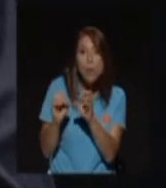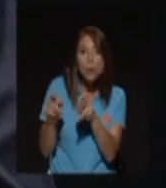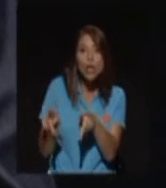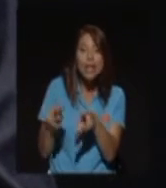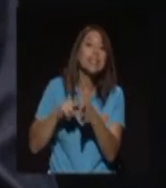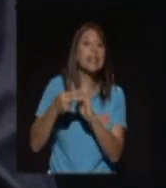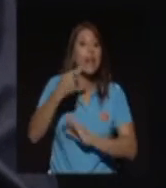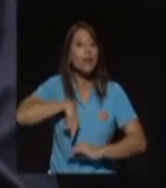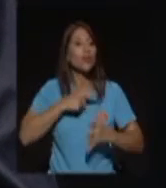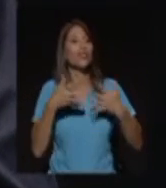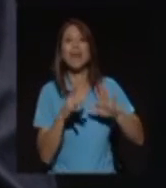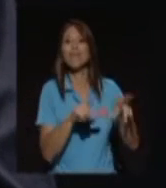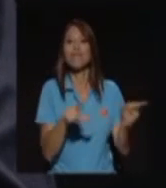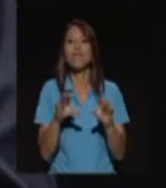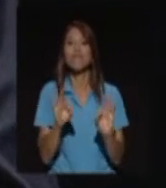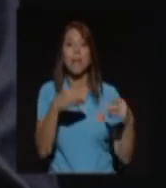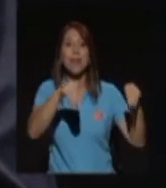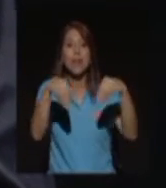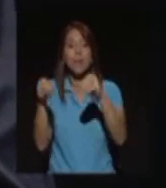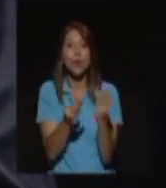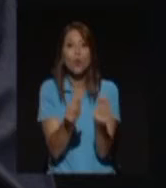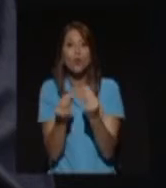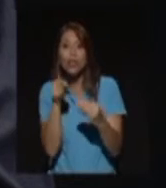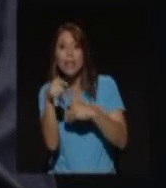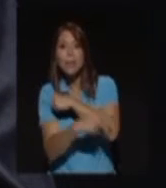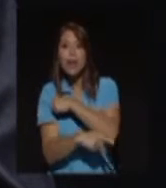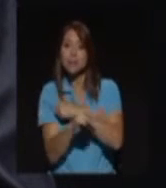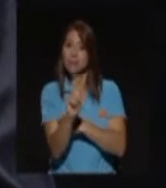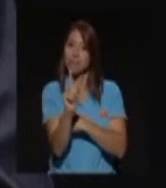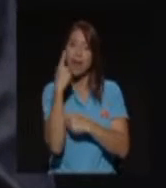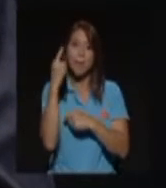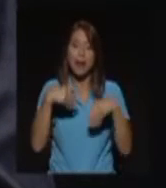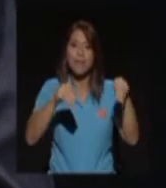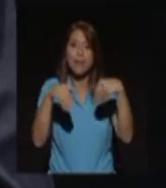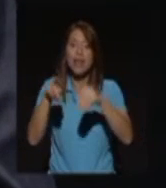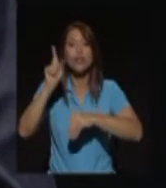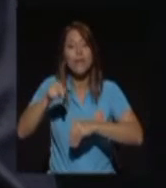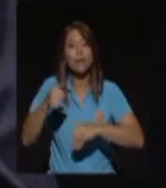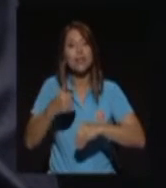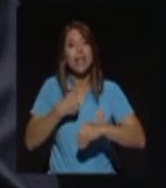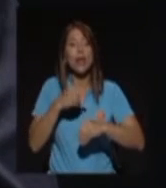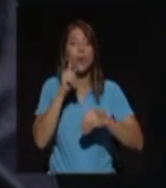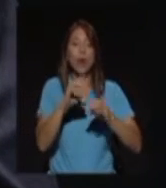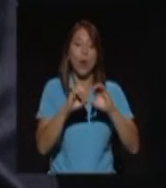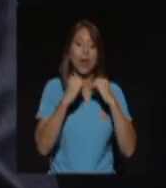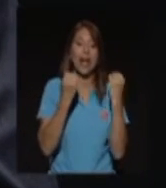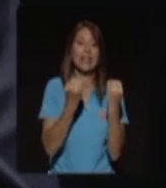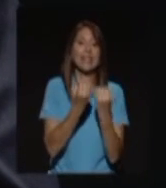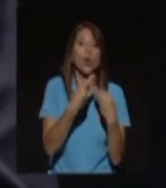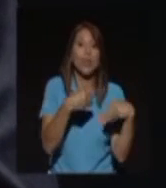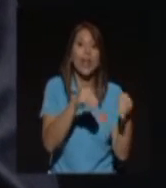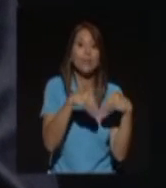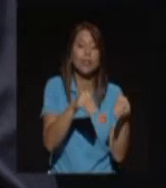poder vender nuestros productos en ese país. Para venderlos tenemos que tener una organización de exportación y tenemos que